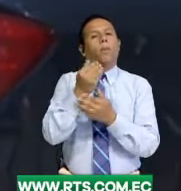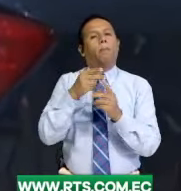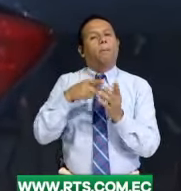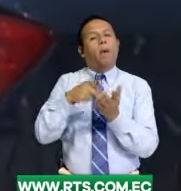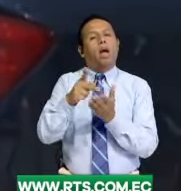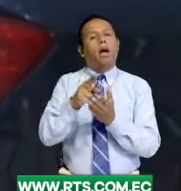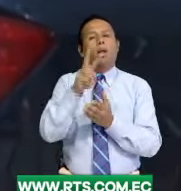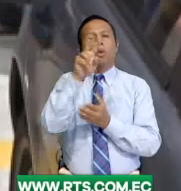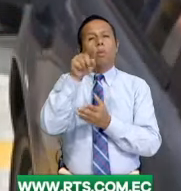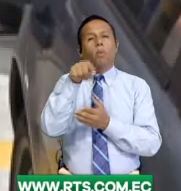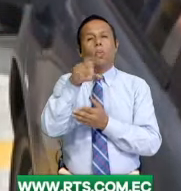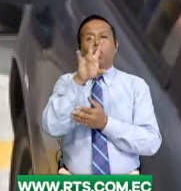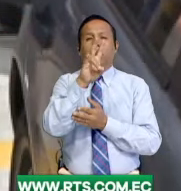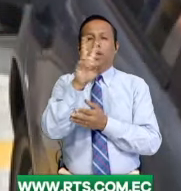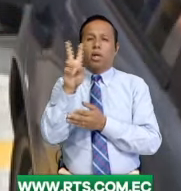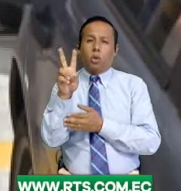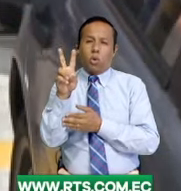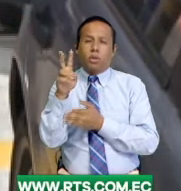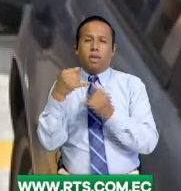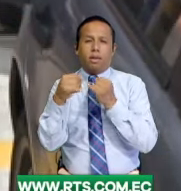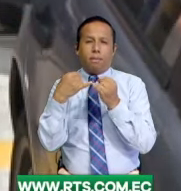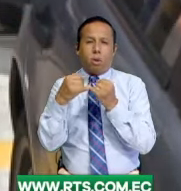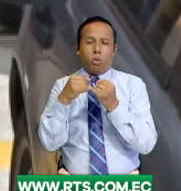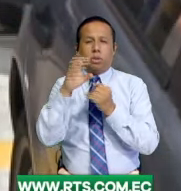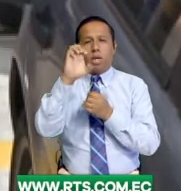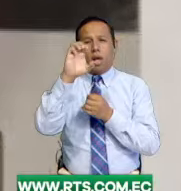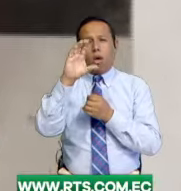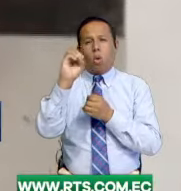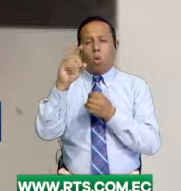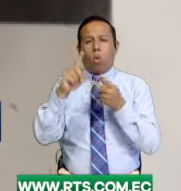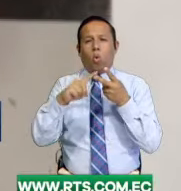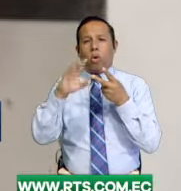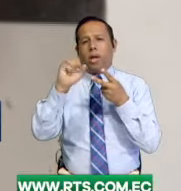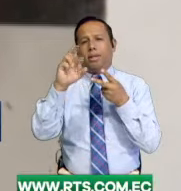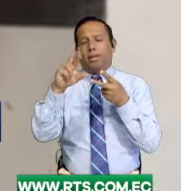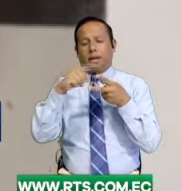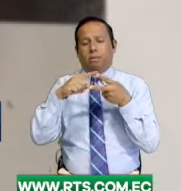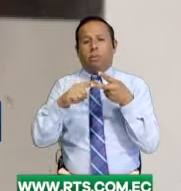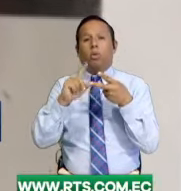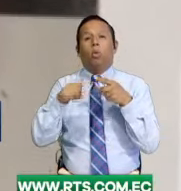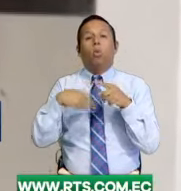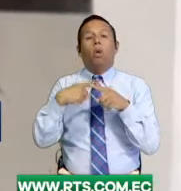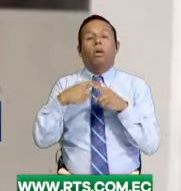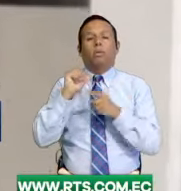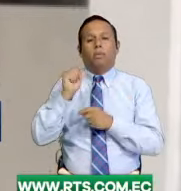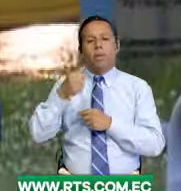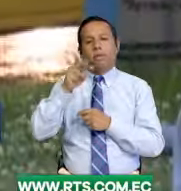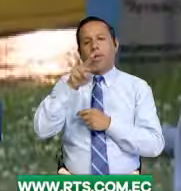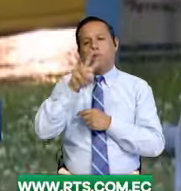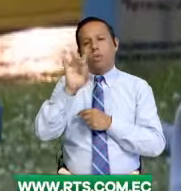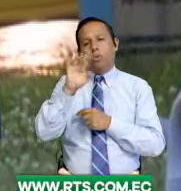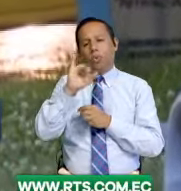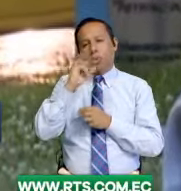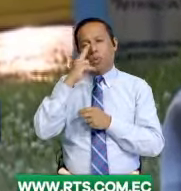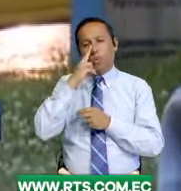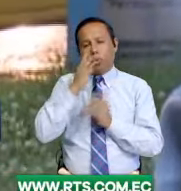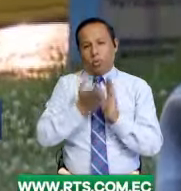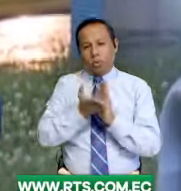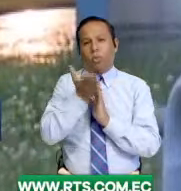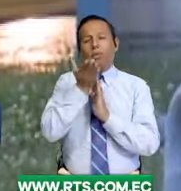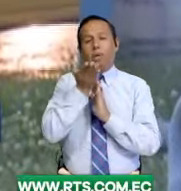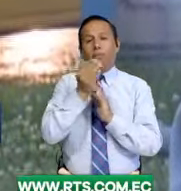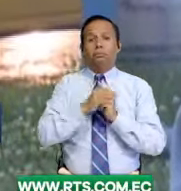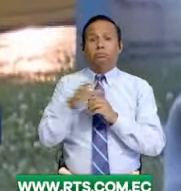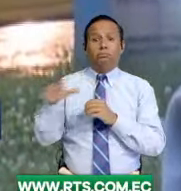las gasolinas Extra y Ecopaís comenzarán a regir desde este 28 de junio. Las estaciones de distribución de estos